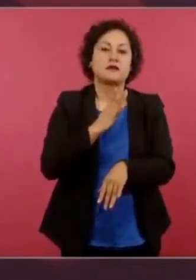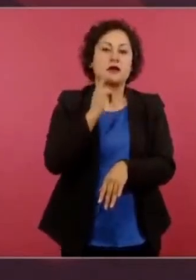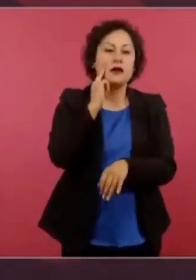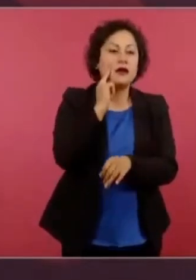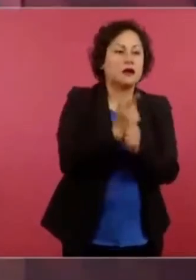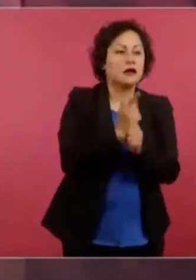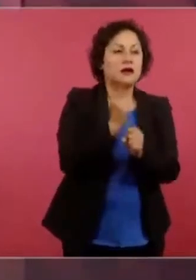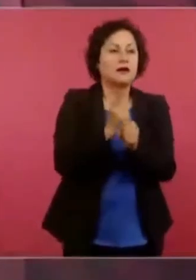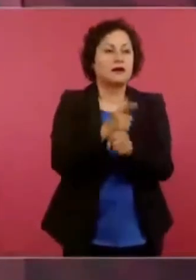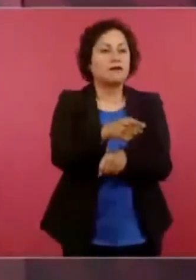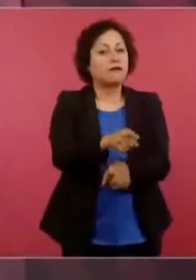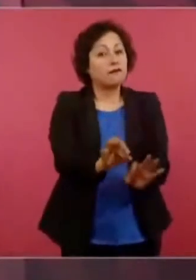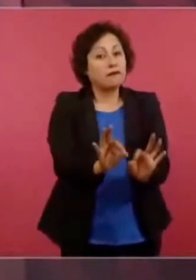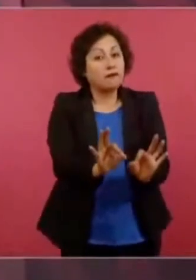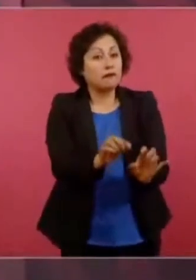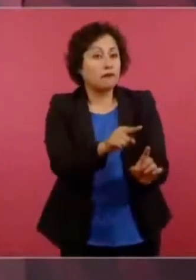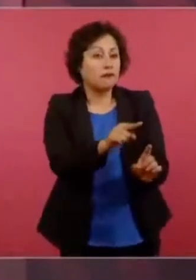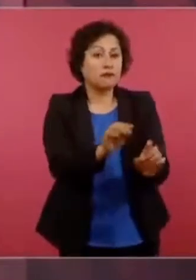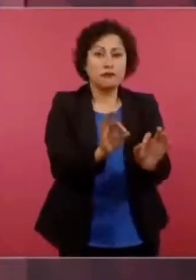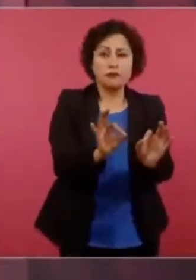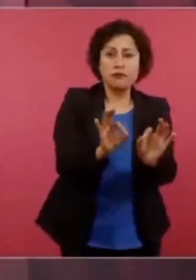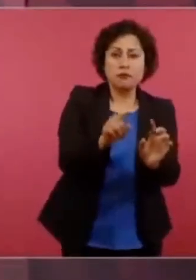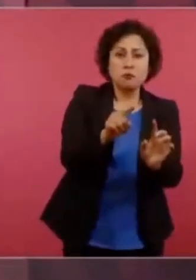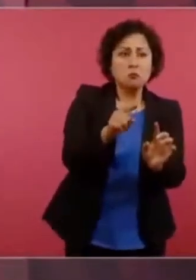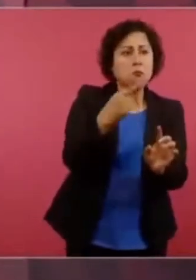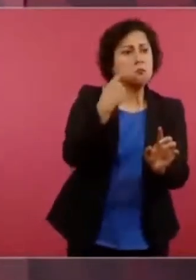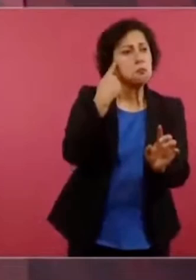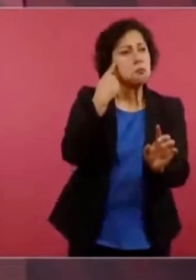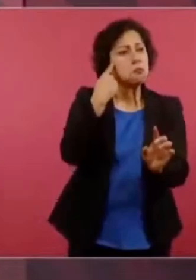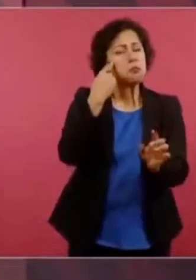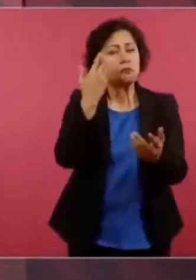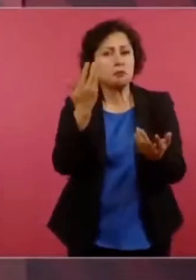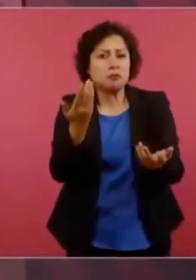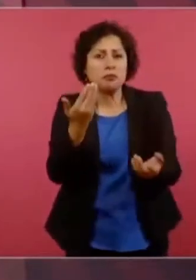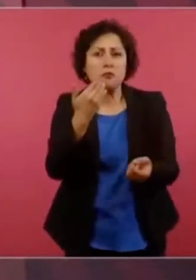más talento, porque el que